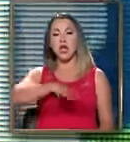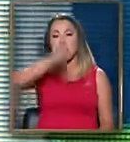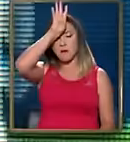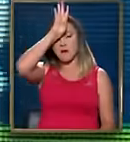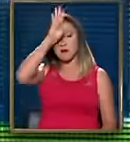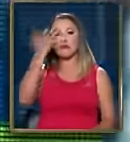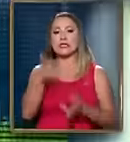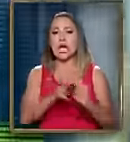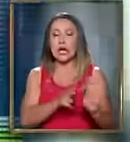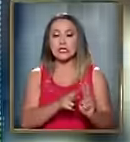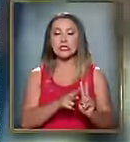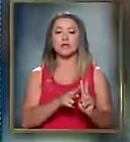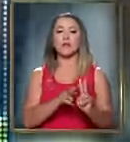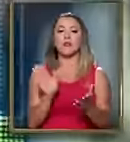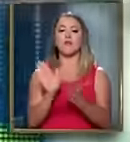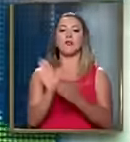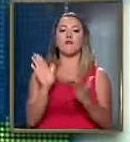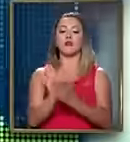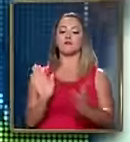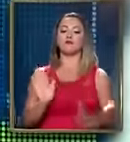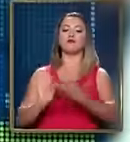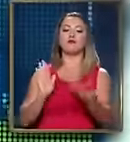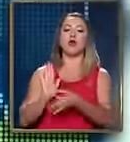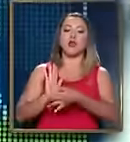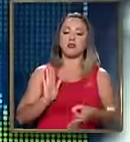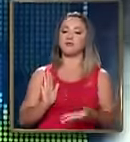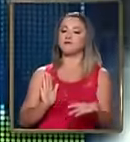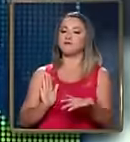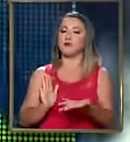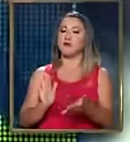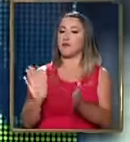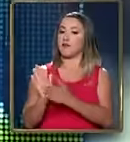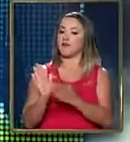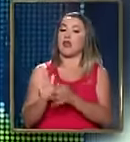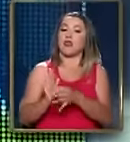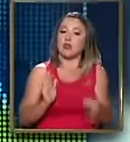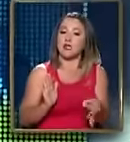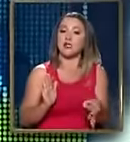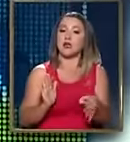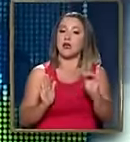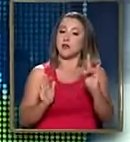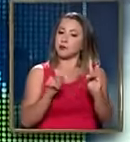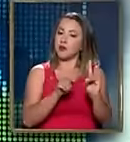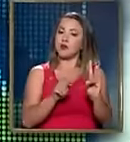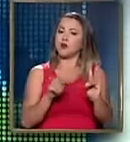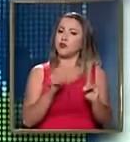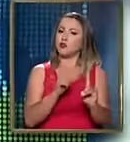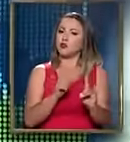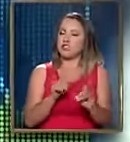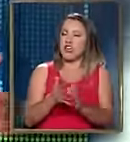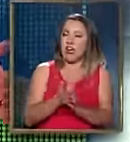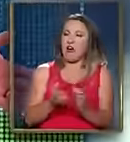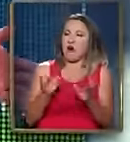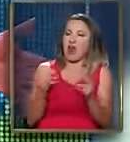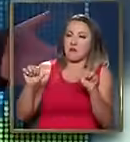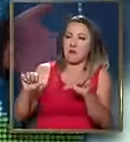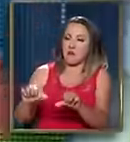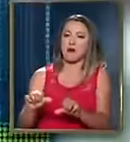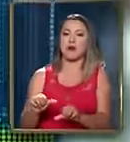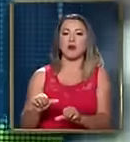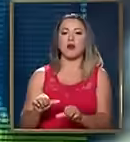que hace, agarrar la Biblia, la abre y le dice: Evo, la Biblia dice, no le desee el mar a tu prójimo. Mírala,